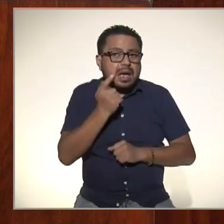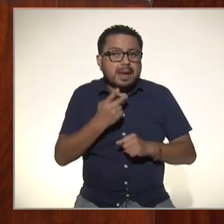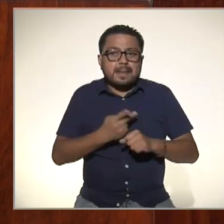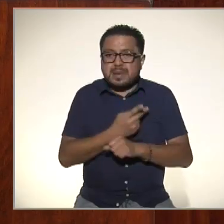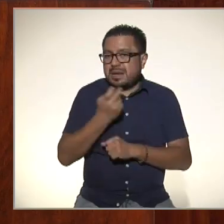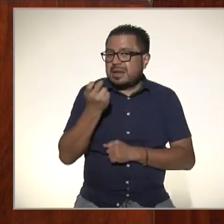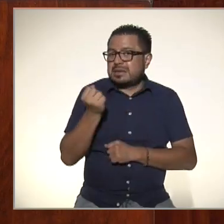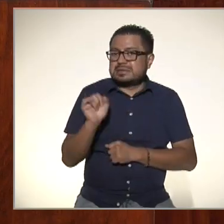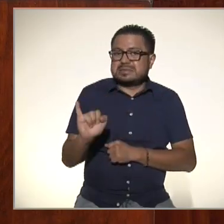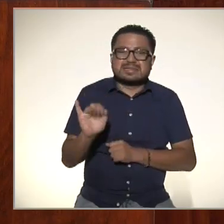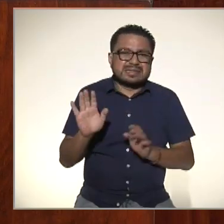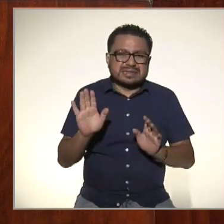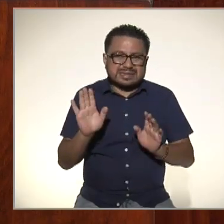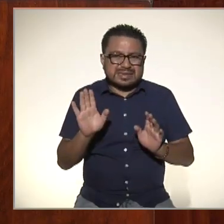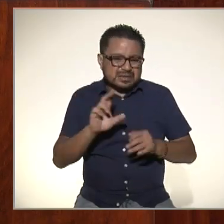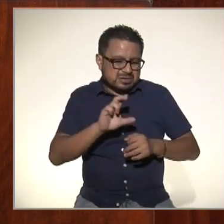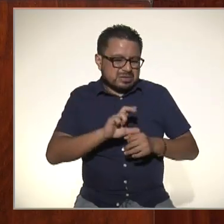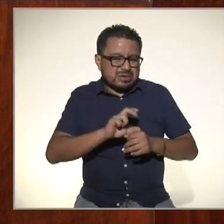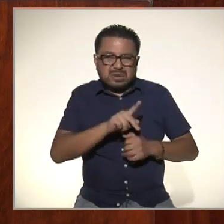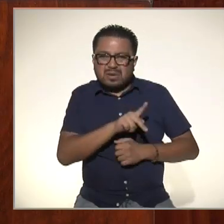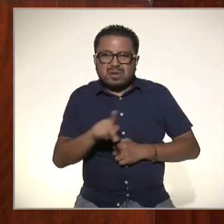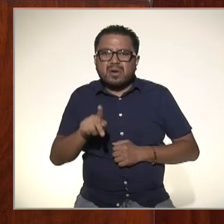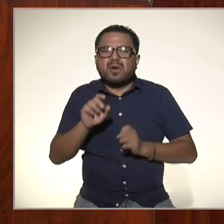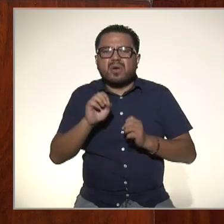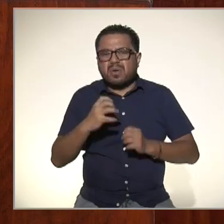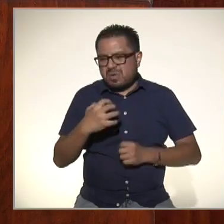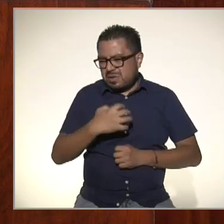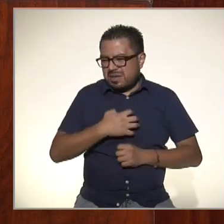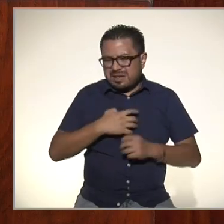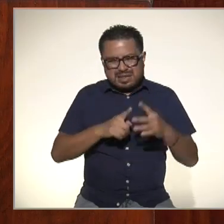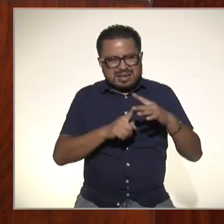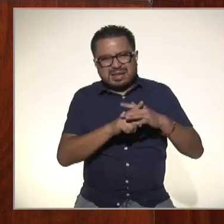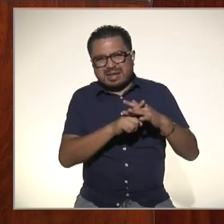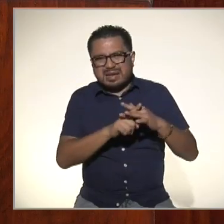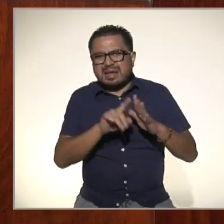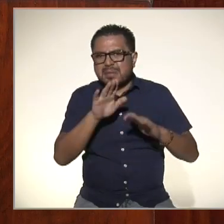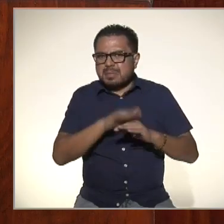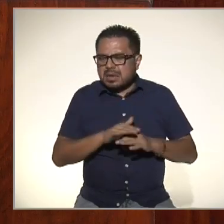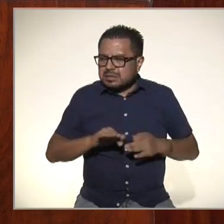en nuestros genitales, sobre todo o en el ano, y cuando es de manera